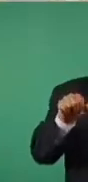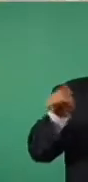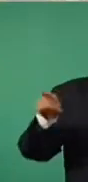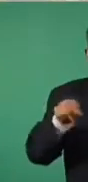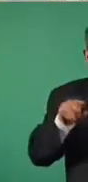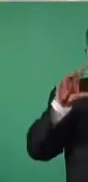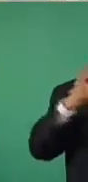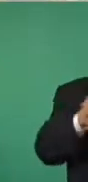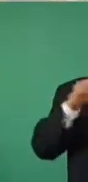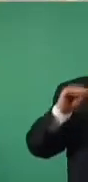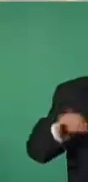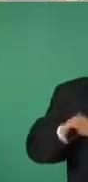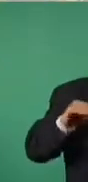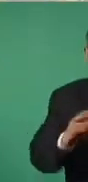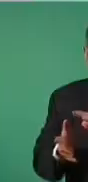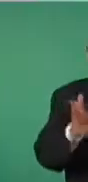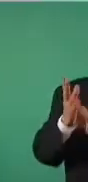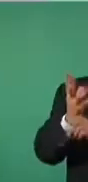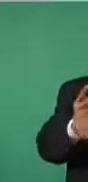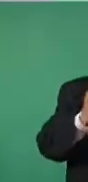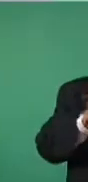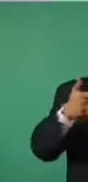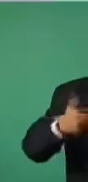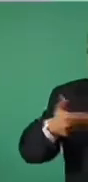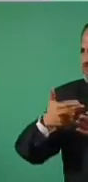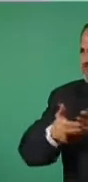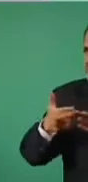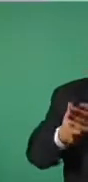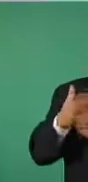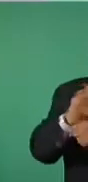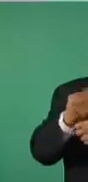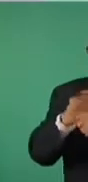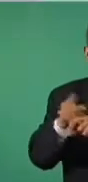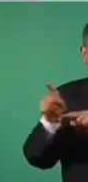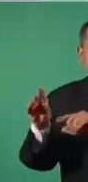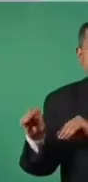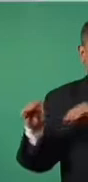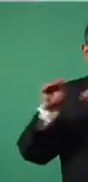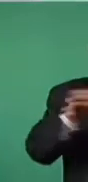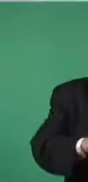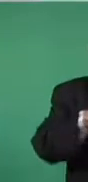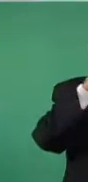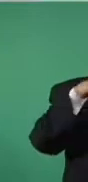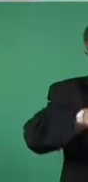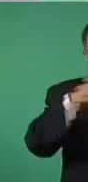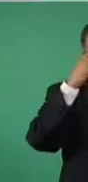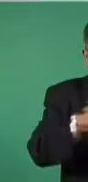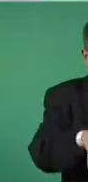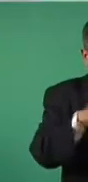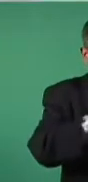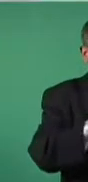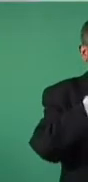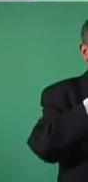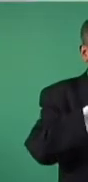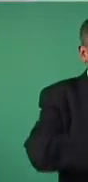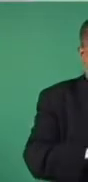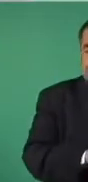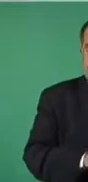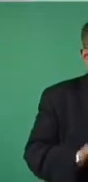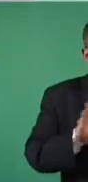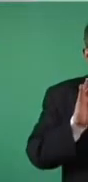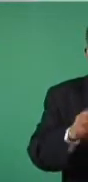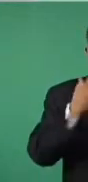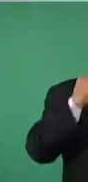construyendo equipos para la refinería. Vamos muy bien en